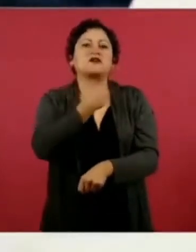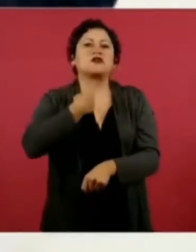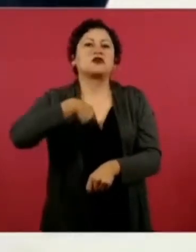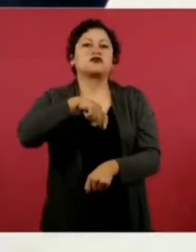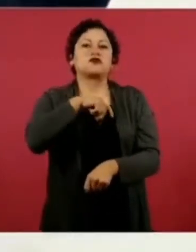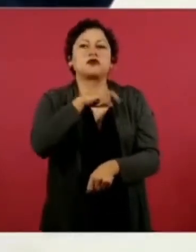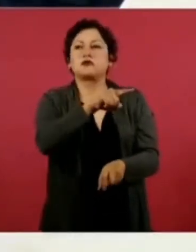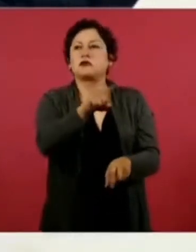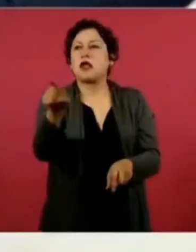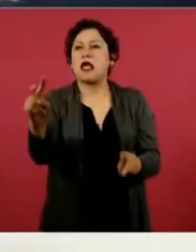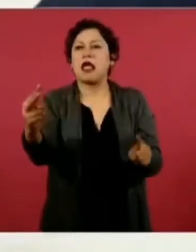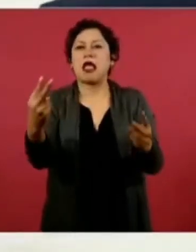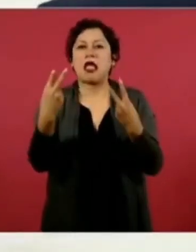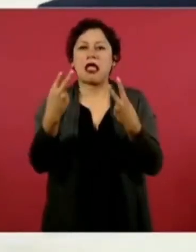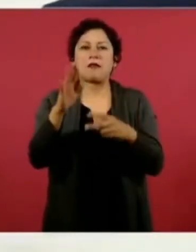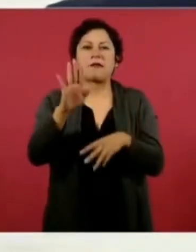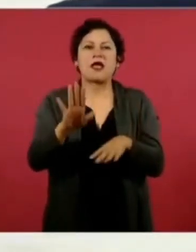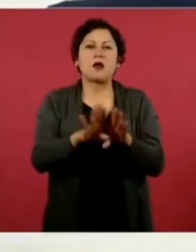de